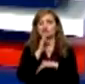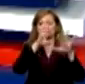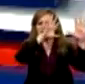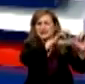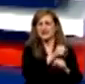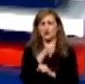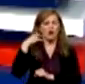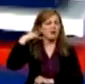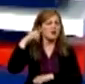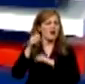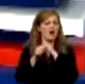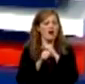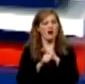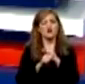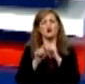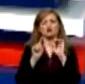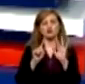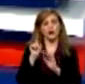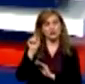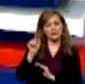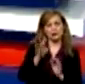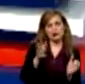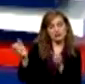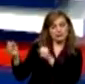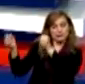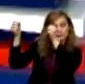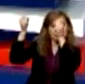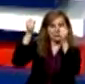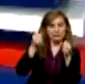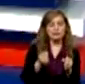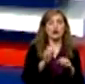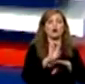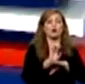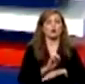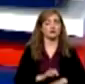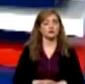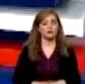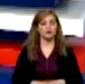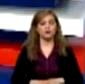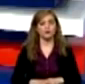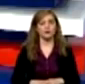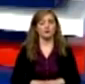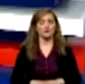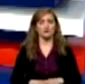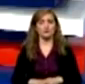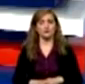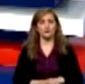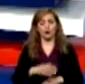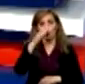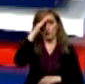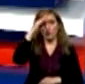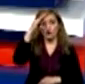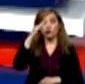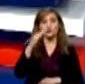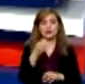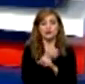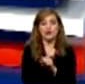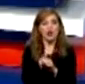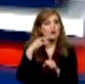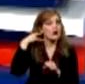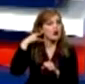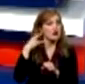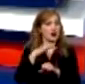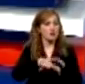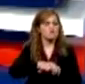secuestró a una niña de ese país y la trasladaron a este Ecuador para poder radicarse. La policía recuperó a la niña y